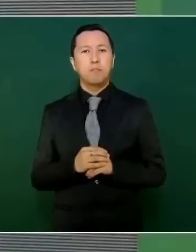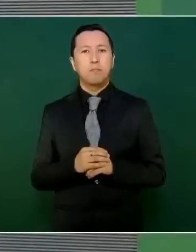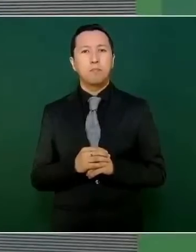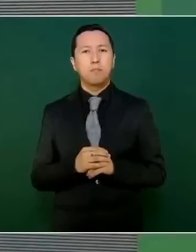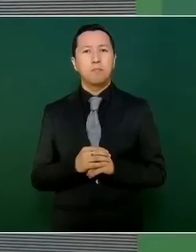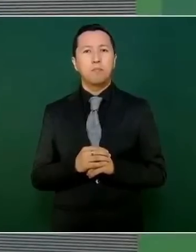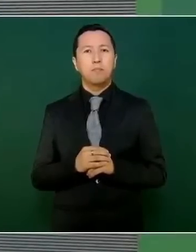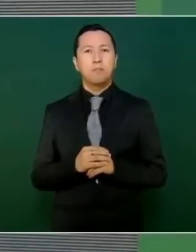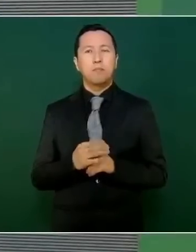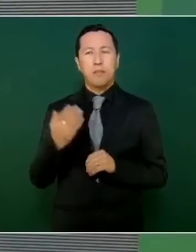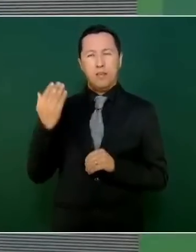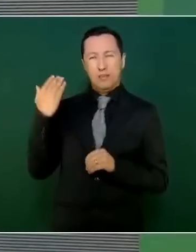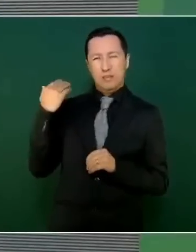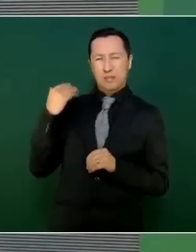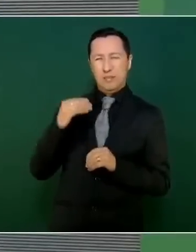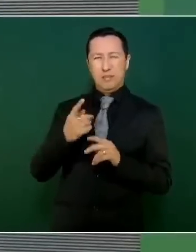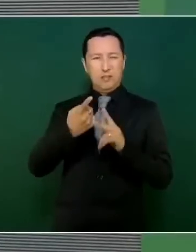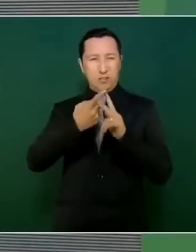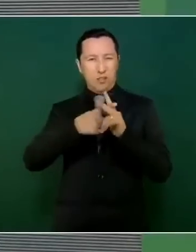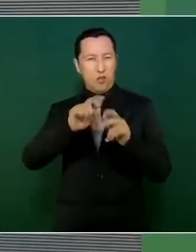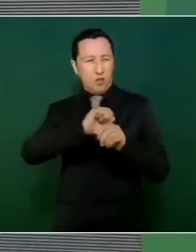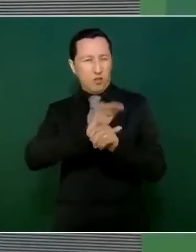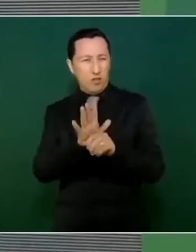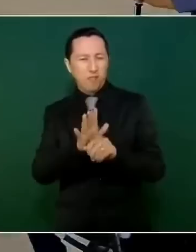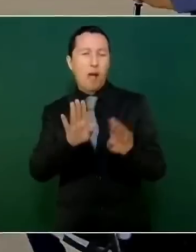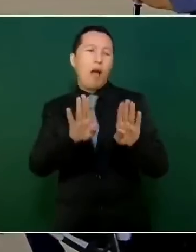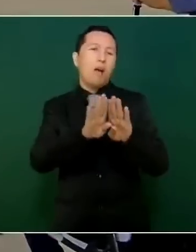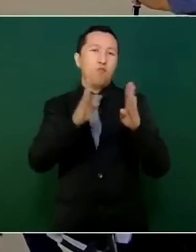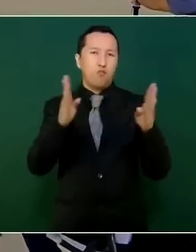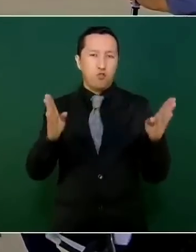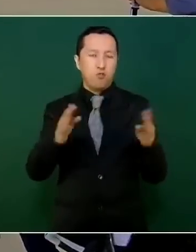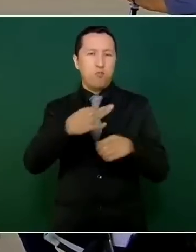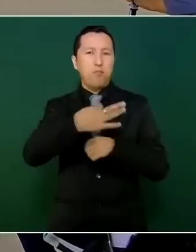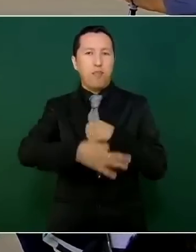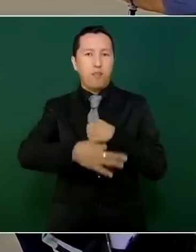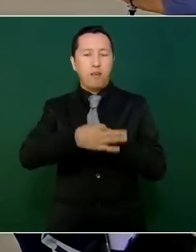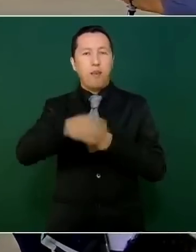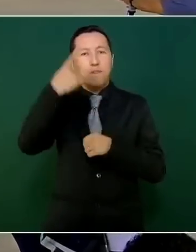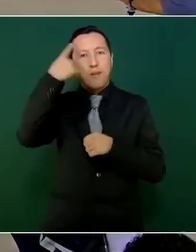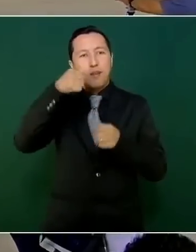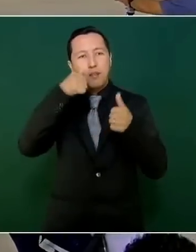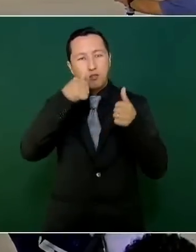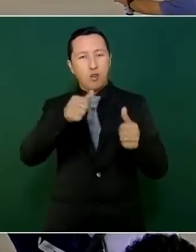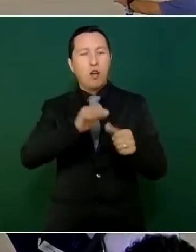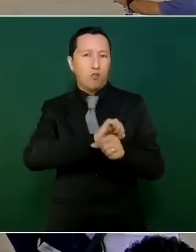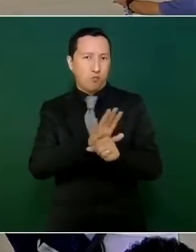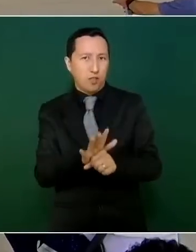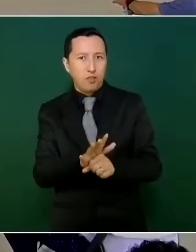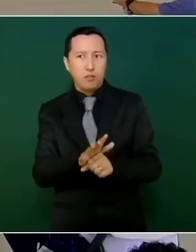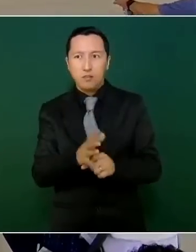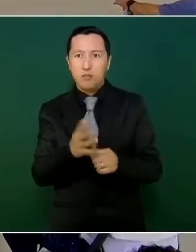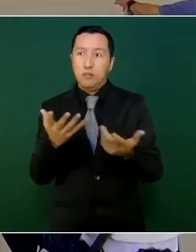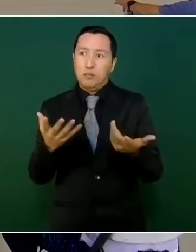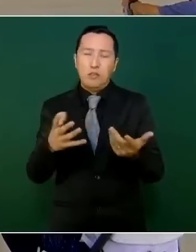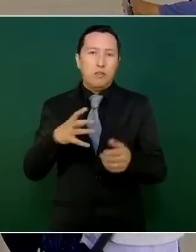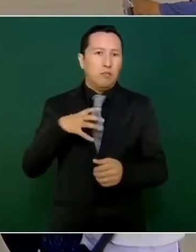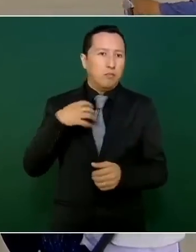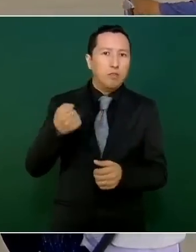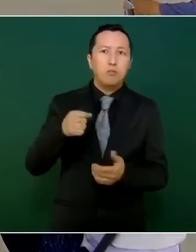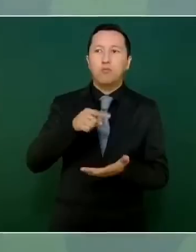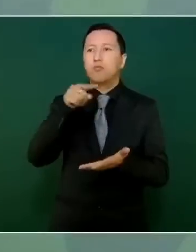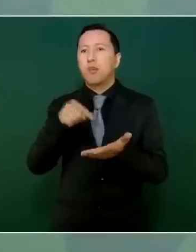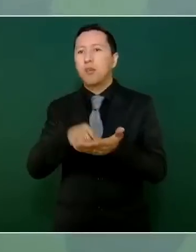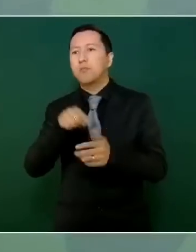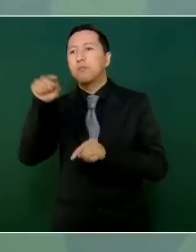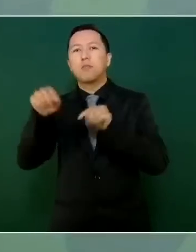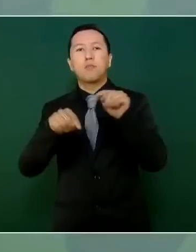la pandemia de COVID y así usamos todo lo que se pudo para que